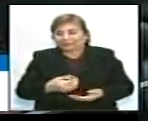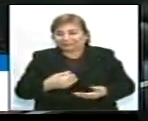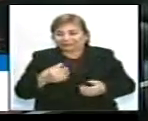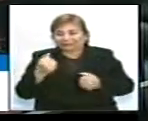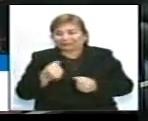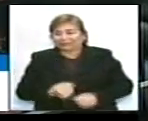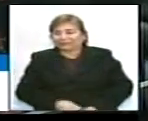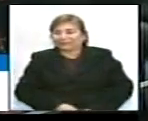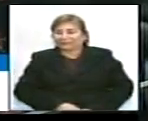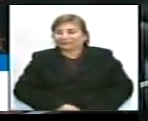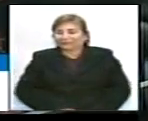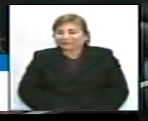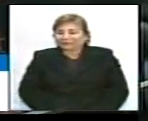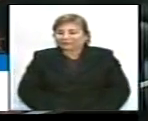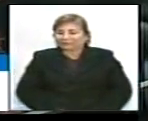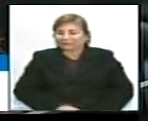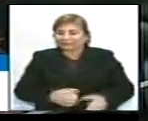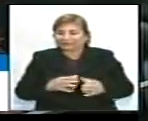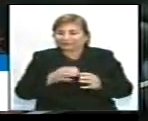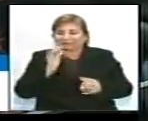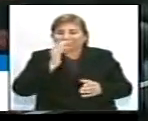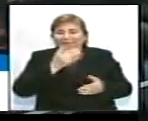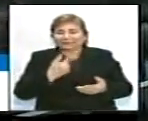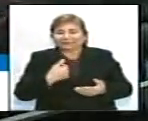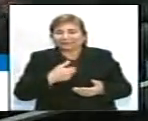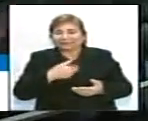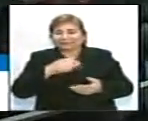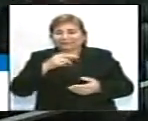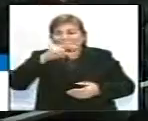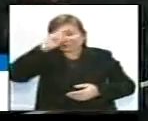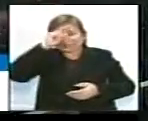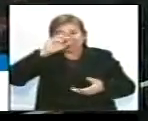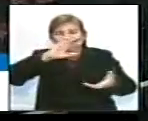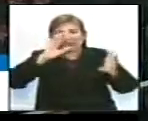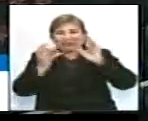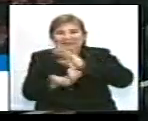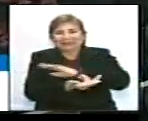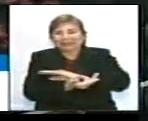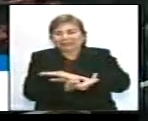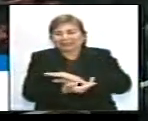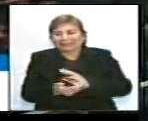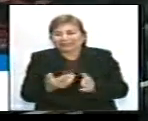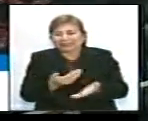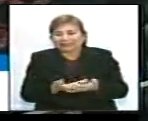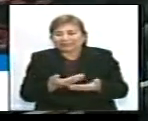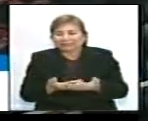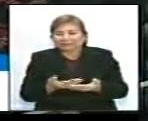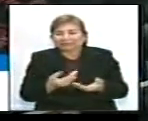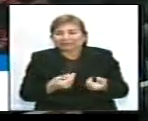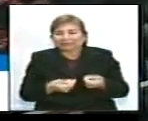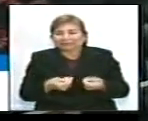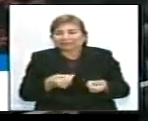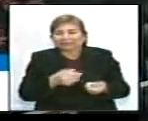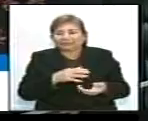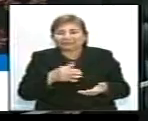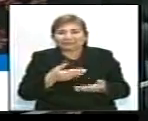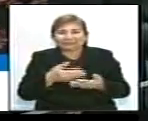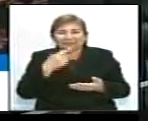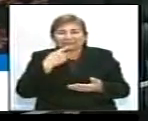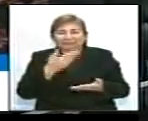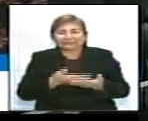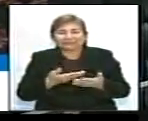costa, como decís, y pareciera que nuestro país estuviera al revés. La mayor cantidad de población se encuentra en las zonas